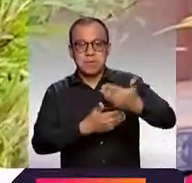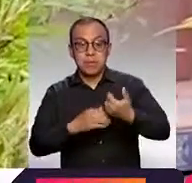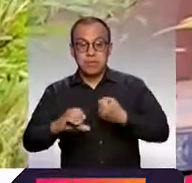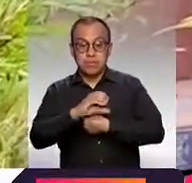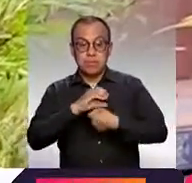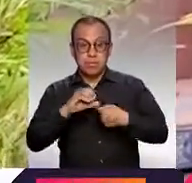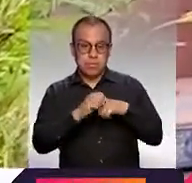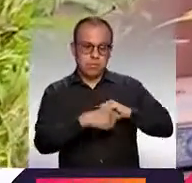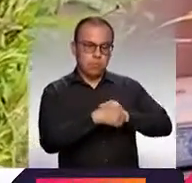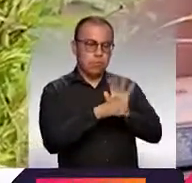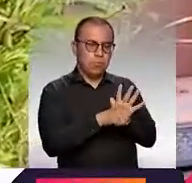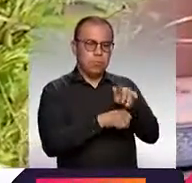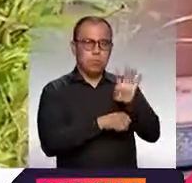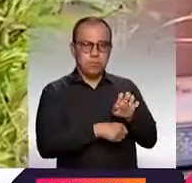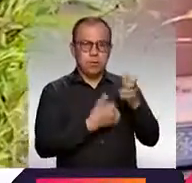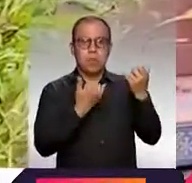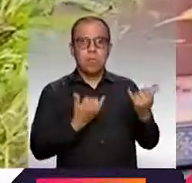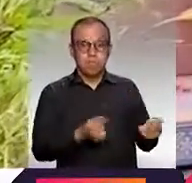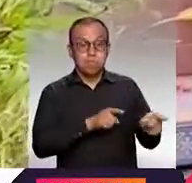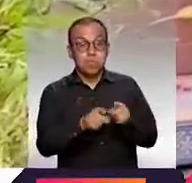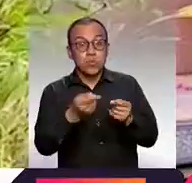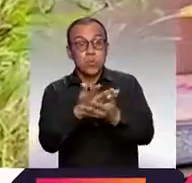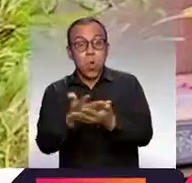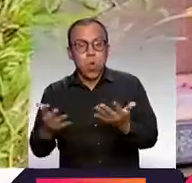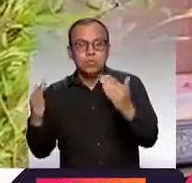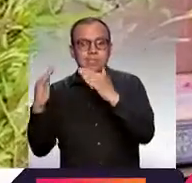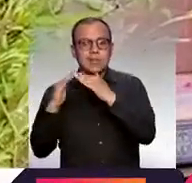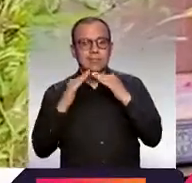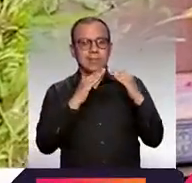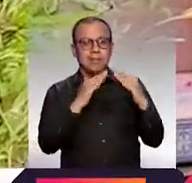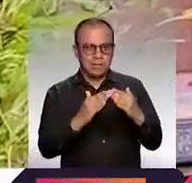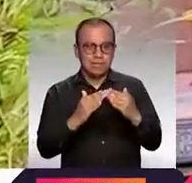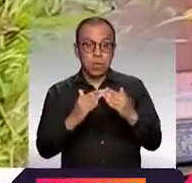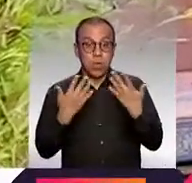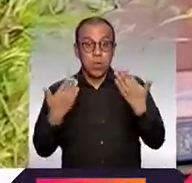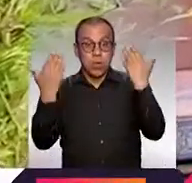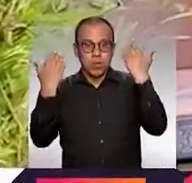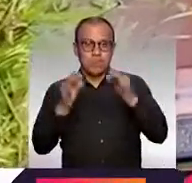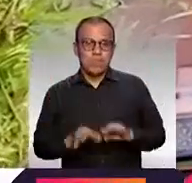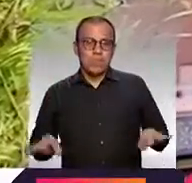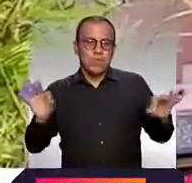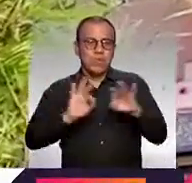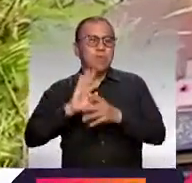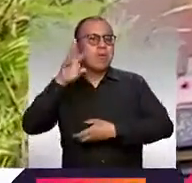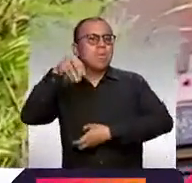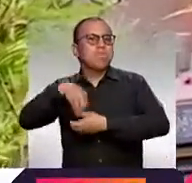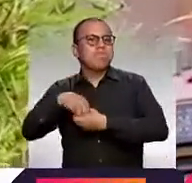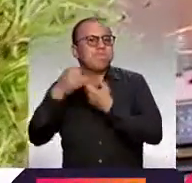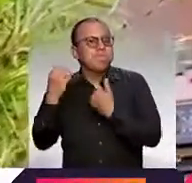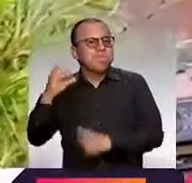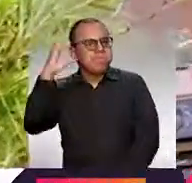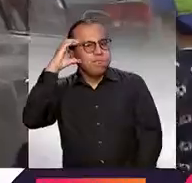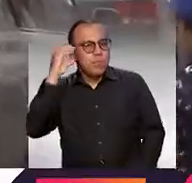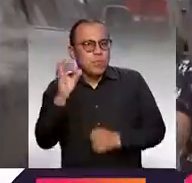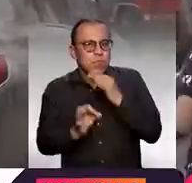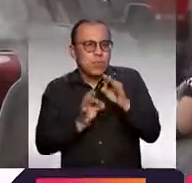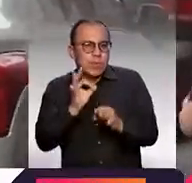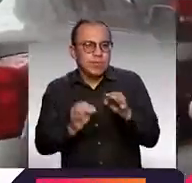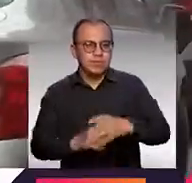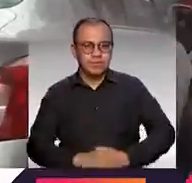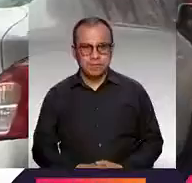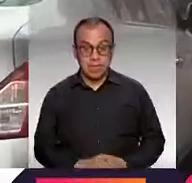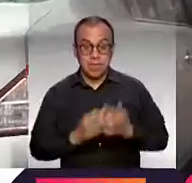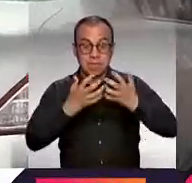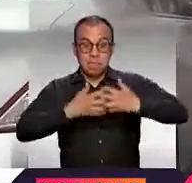porque en pandemia los muebles, los accesorios para la casa cobran una mayor relevancia ya que estamos tanto tiempo en casa cuidándonos. Los